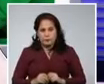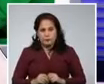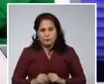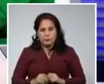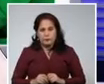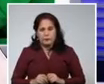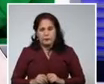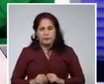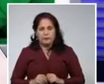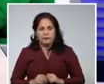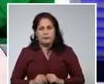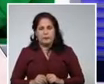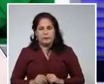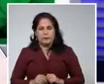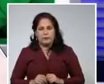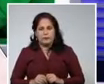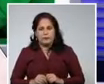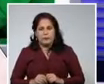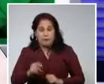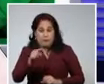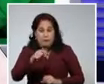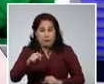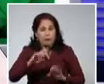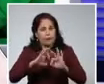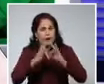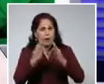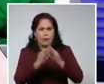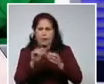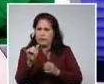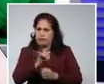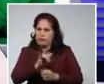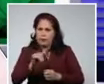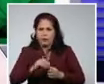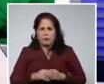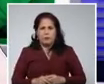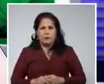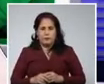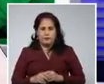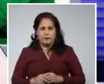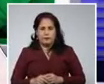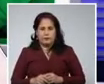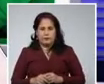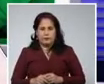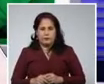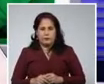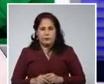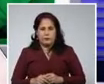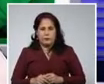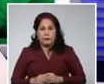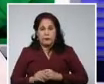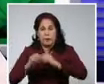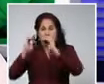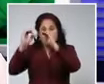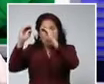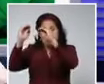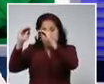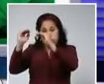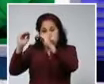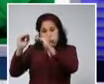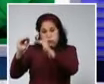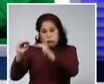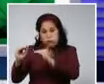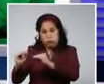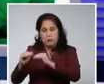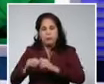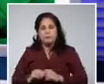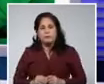protegerse más. Ellos y sus familiares hacerlo así. Con este comportamiento, en